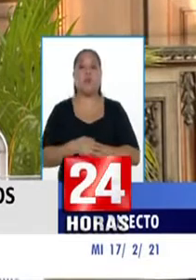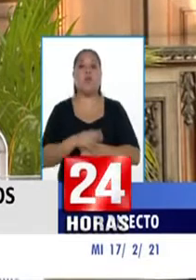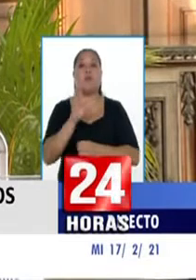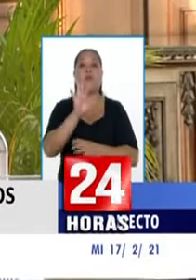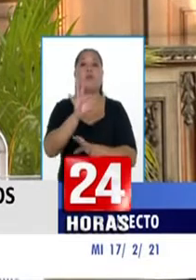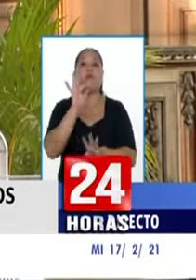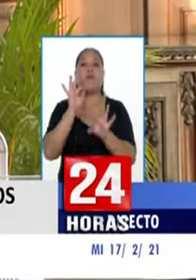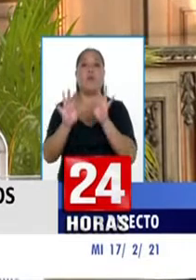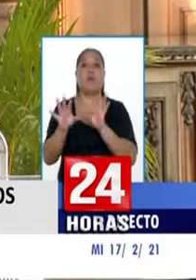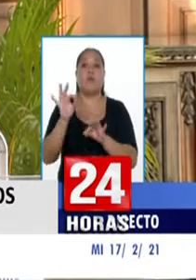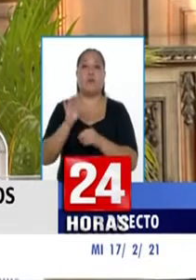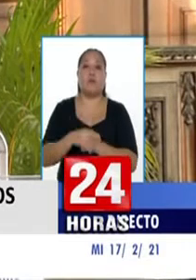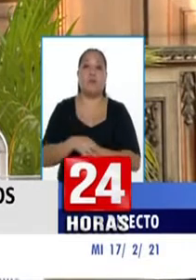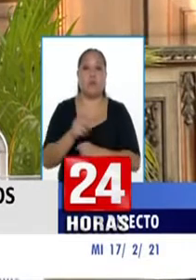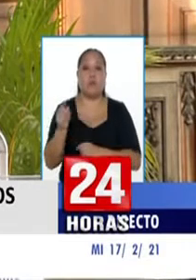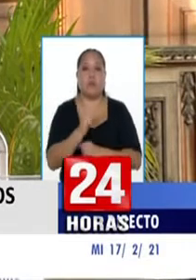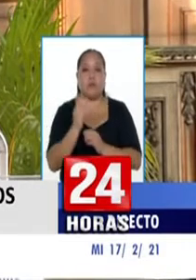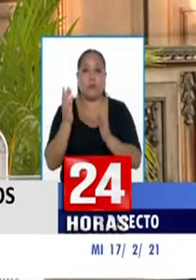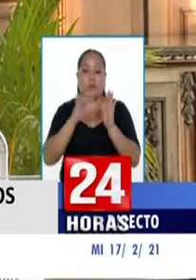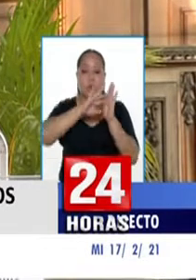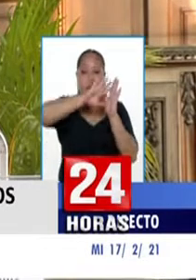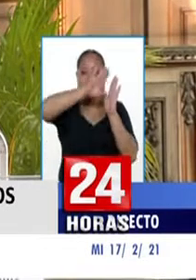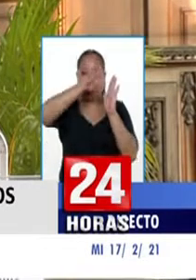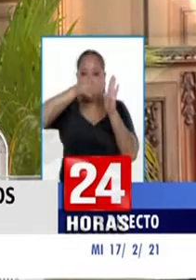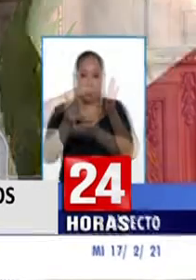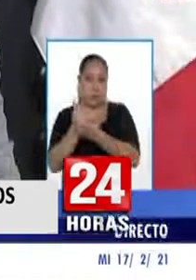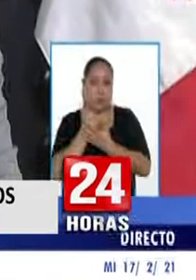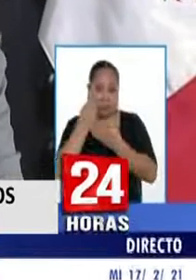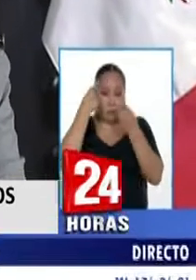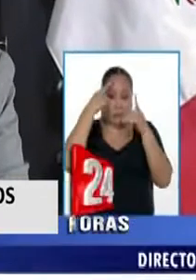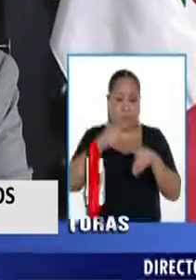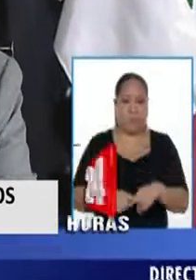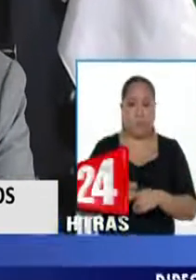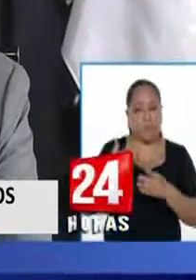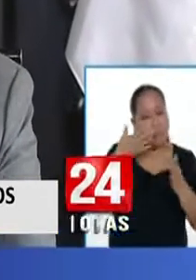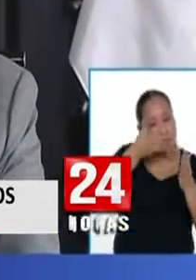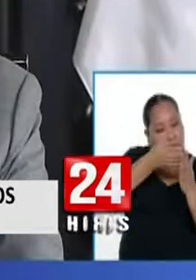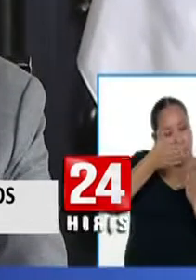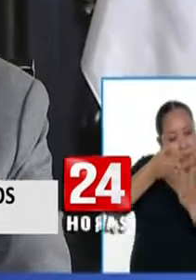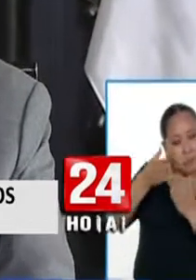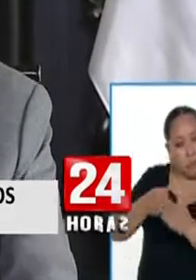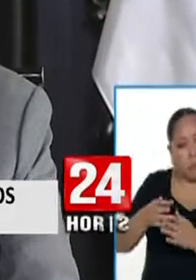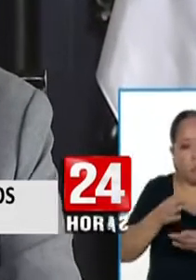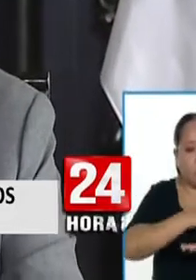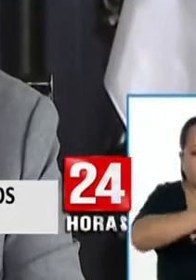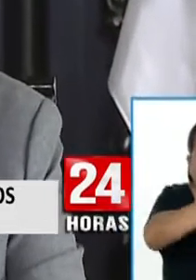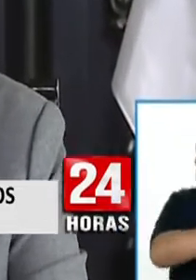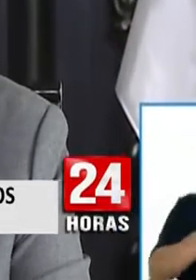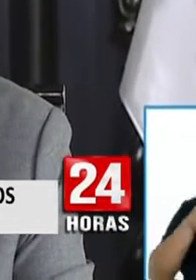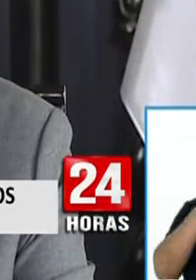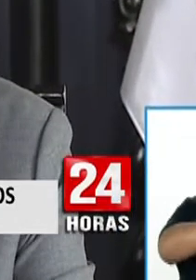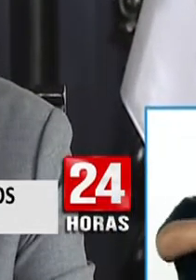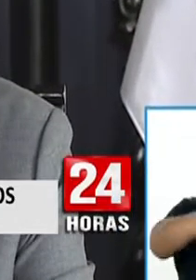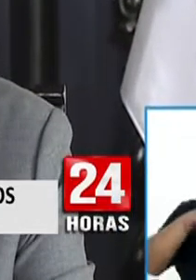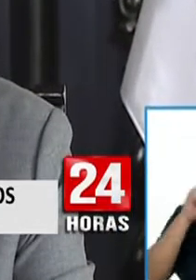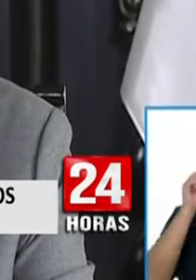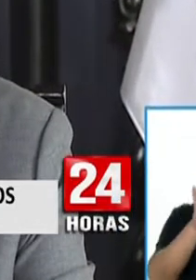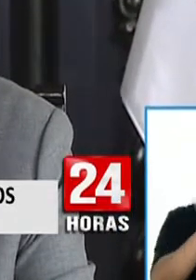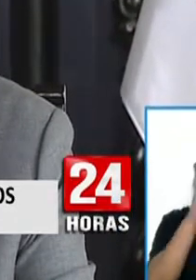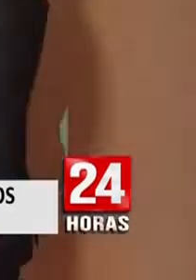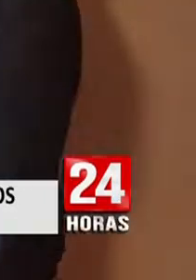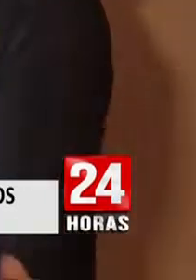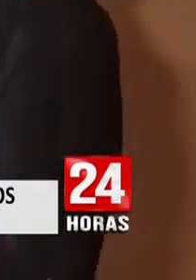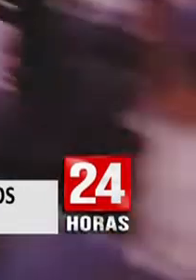encuentra todavía es una curva que sigue en incremento. Finalmente, el ministro de Educación, Ricardo Cuenca, informó que